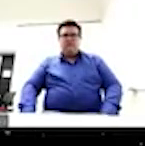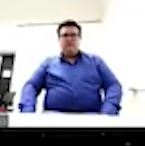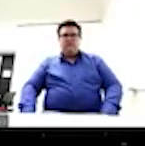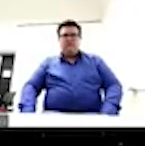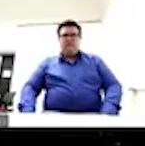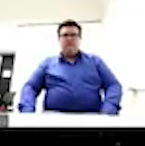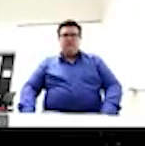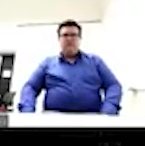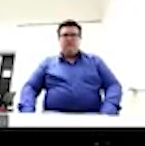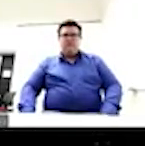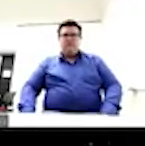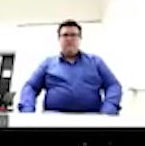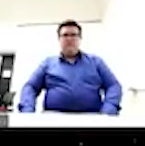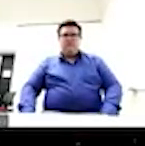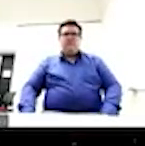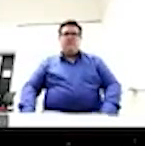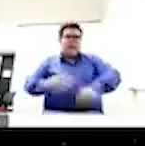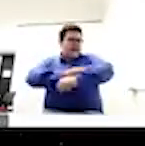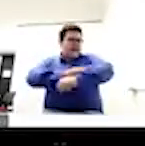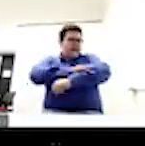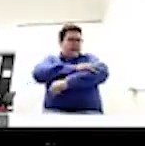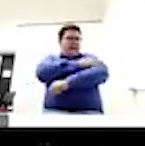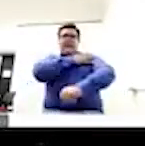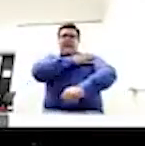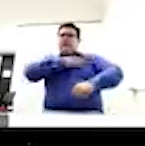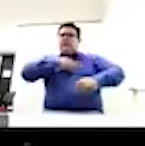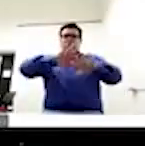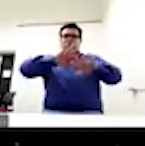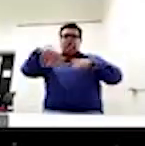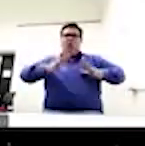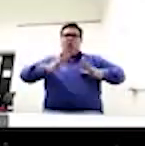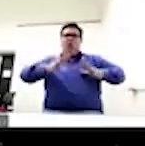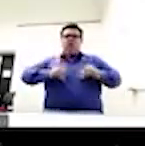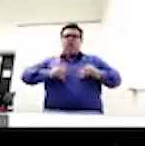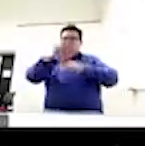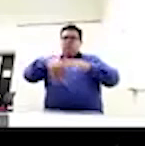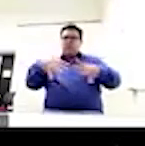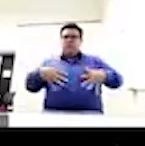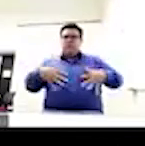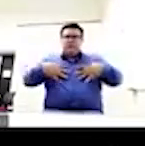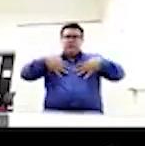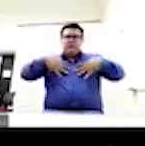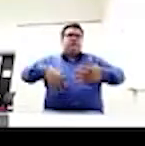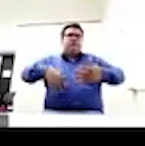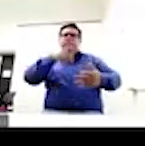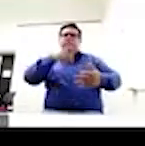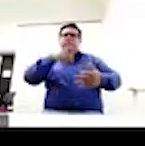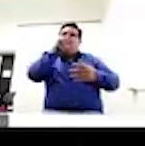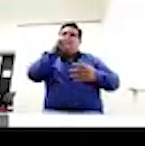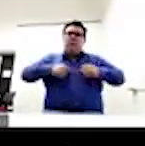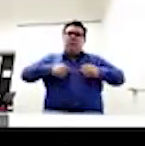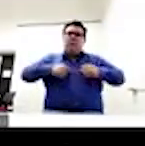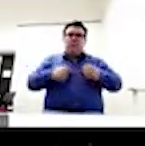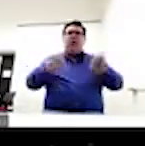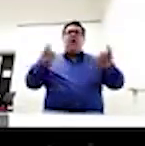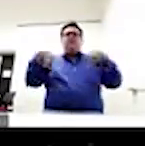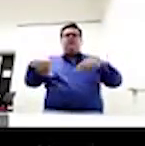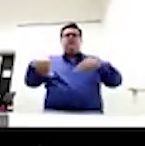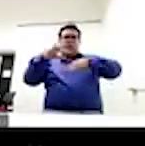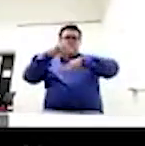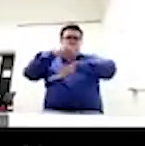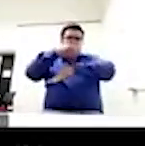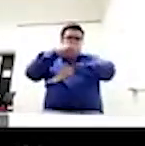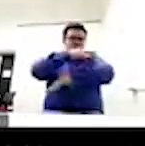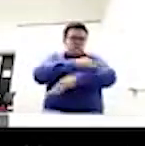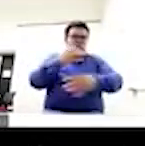La piel como el órgano más grande de nuestro cuerpo. Aquí cabe la piel de gallina, los pelos de punta, la piel del